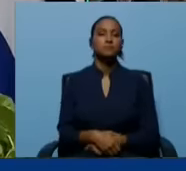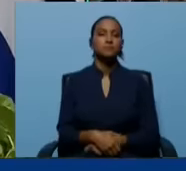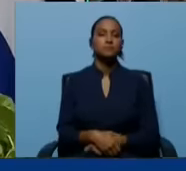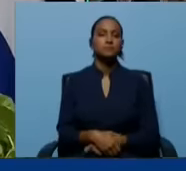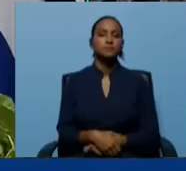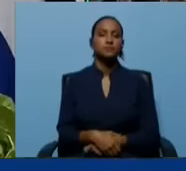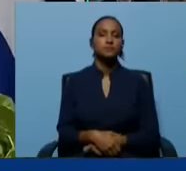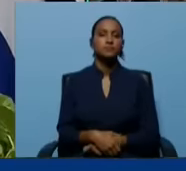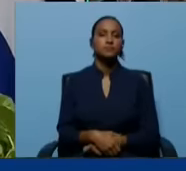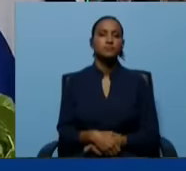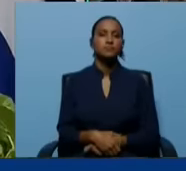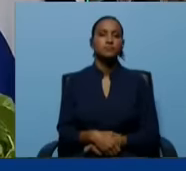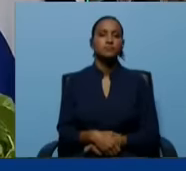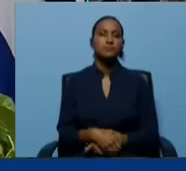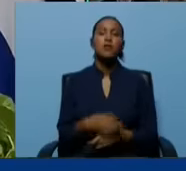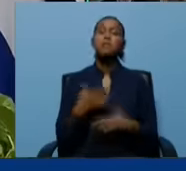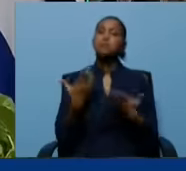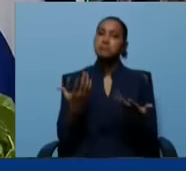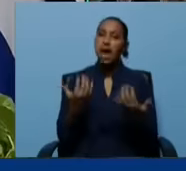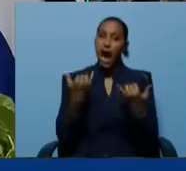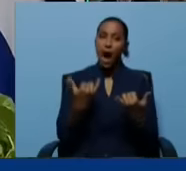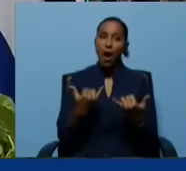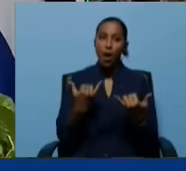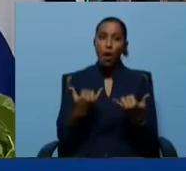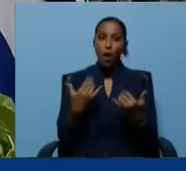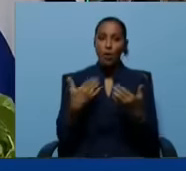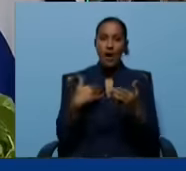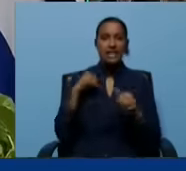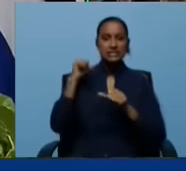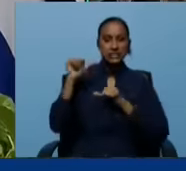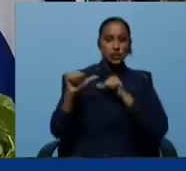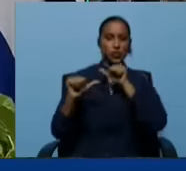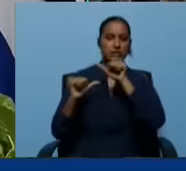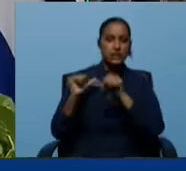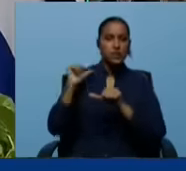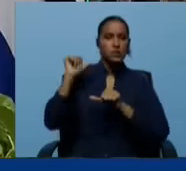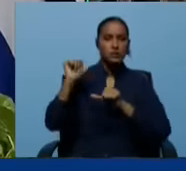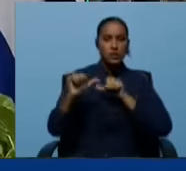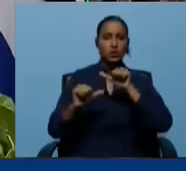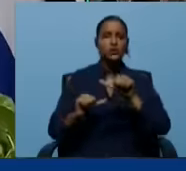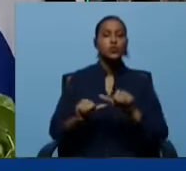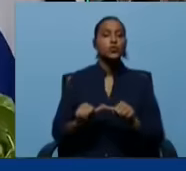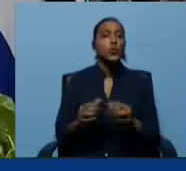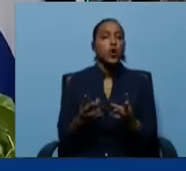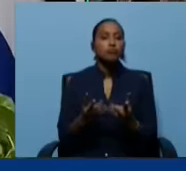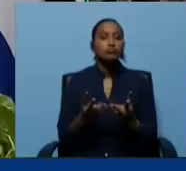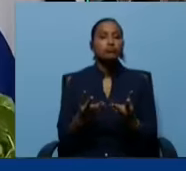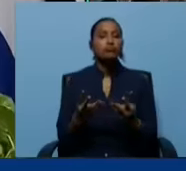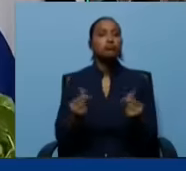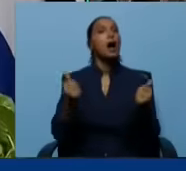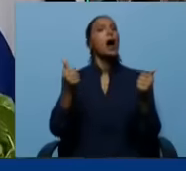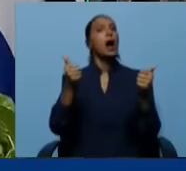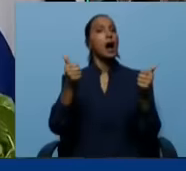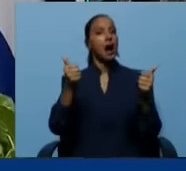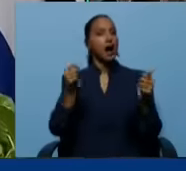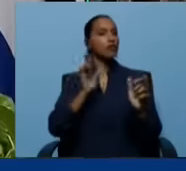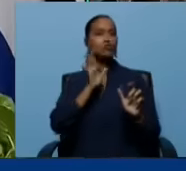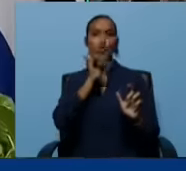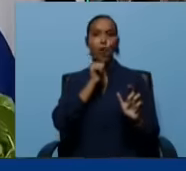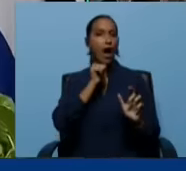ha desaparecido. Pero se han establecido nuevas formas para encadenar a los